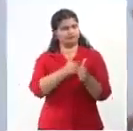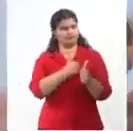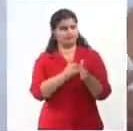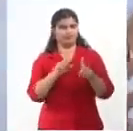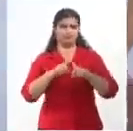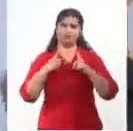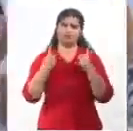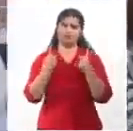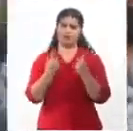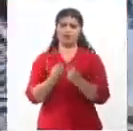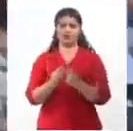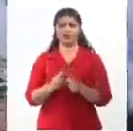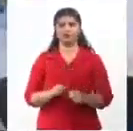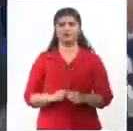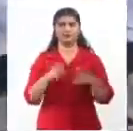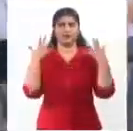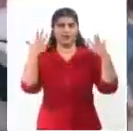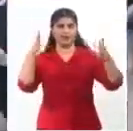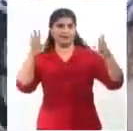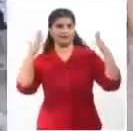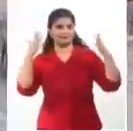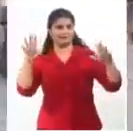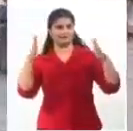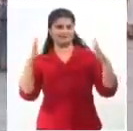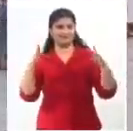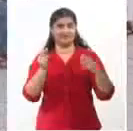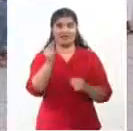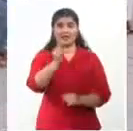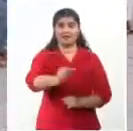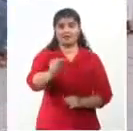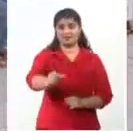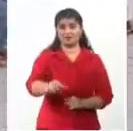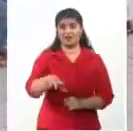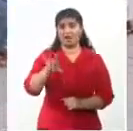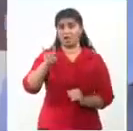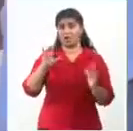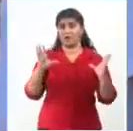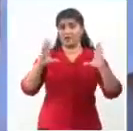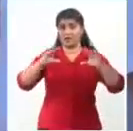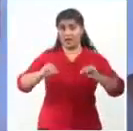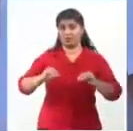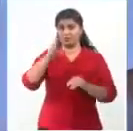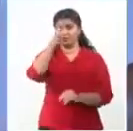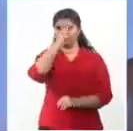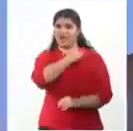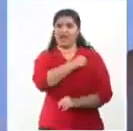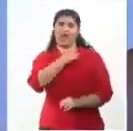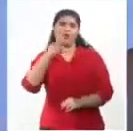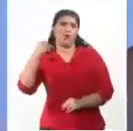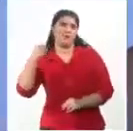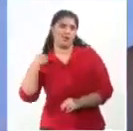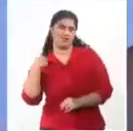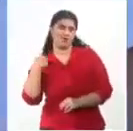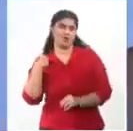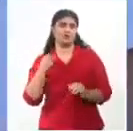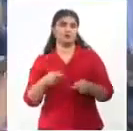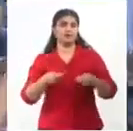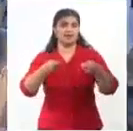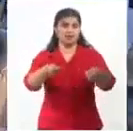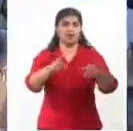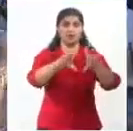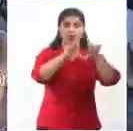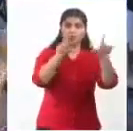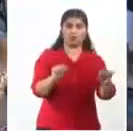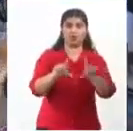El aplauso a la altura de aquel de las 9 de la noche estuvo presente de manera sencilla para dar gracias a los que